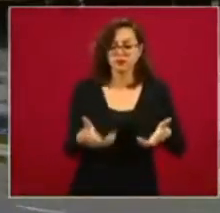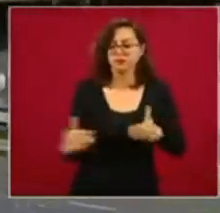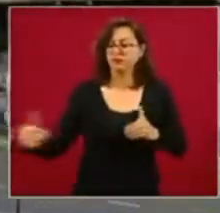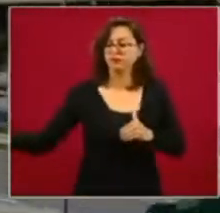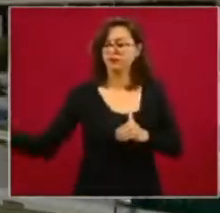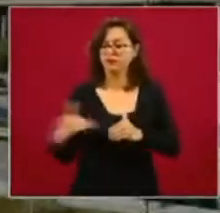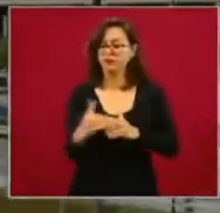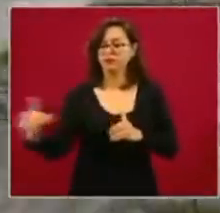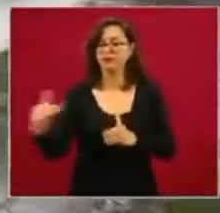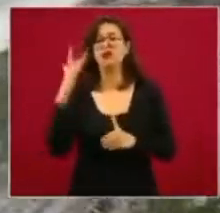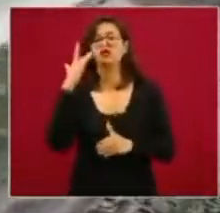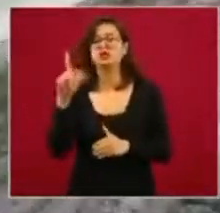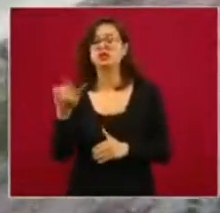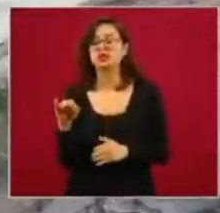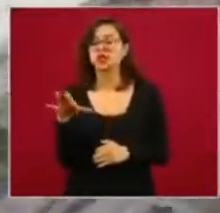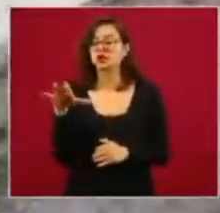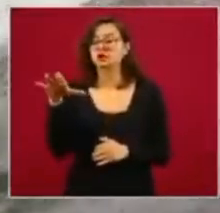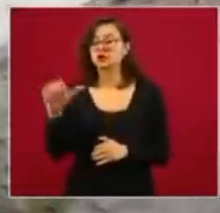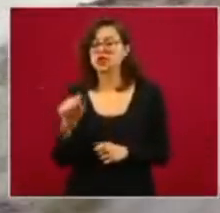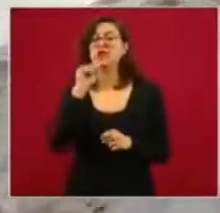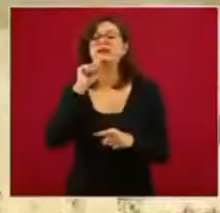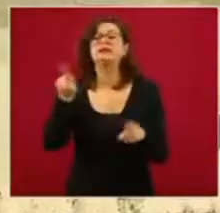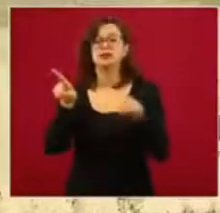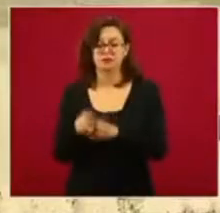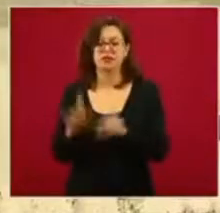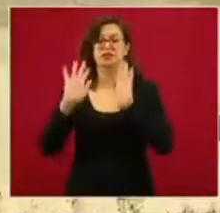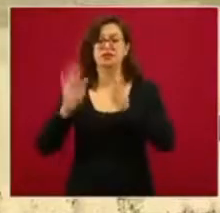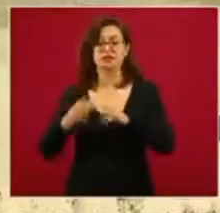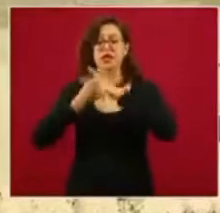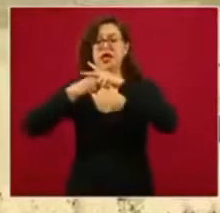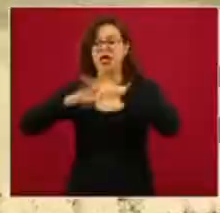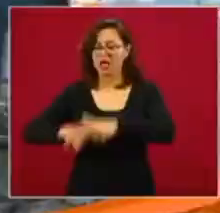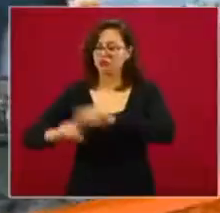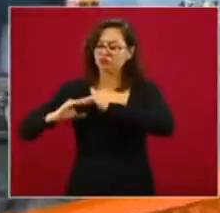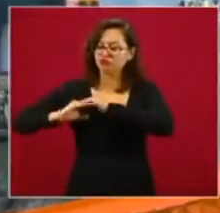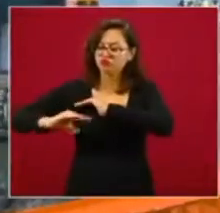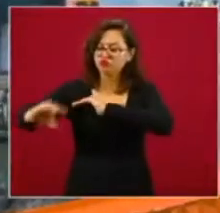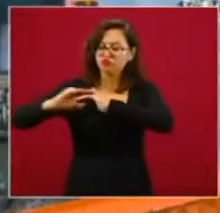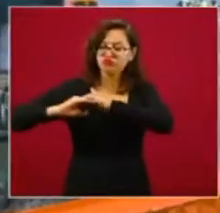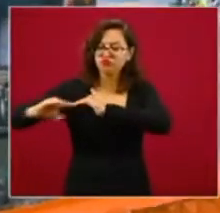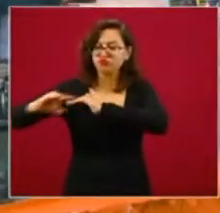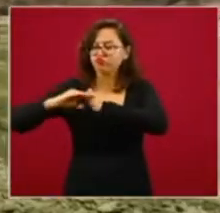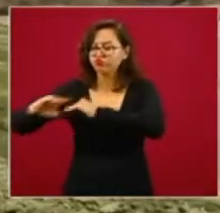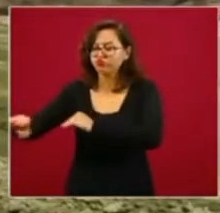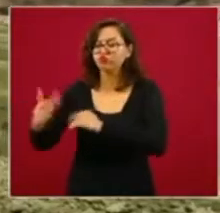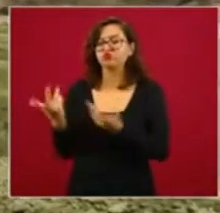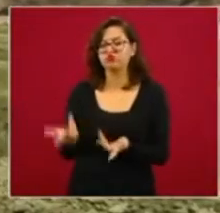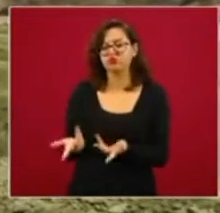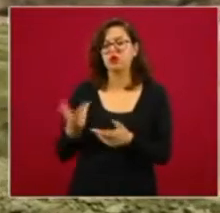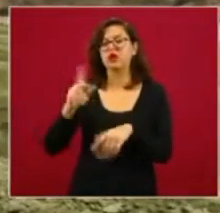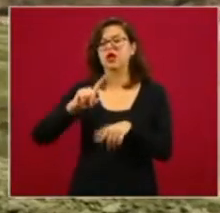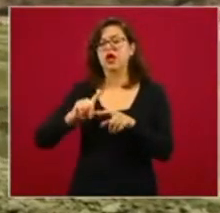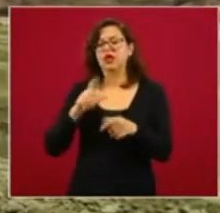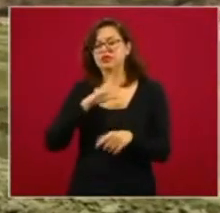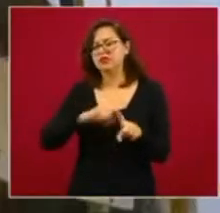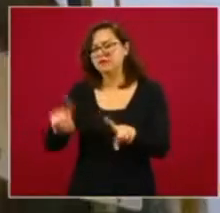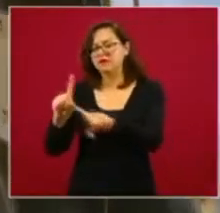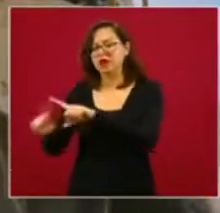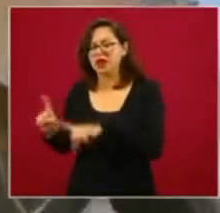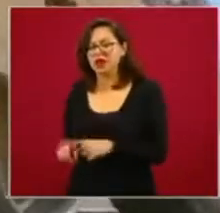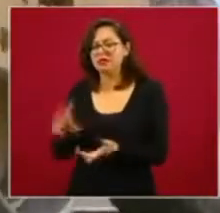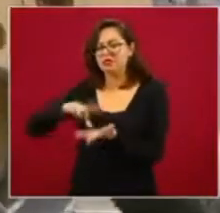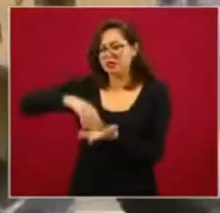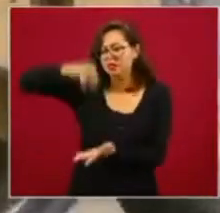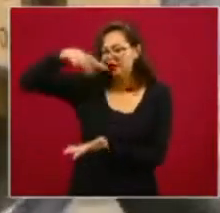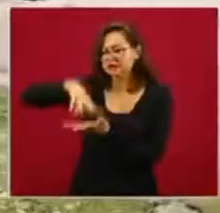Caseta Tultepec Santa Lucía, se trabaja en el proceso de conformación de terraplén con una mezcla de material producto de Banco y Tezontle, así como